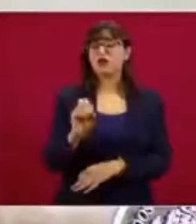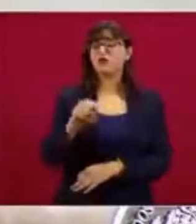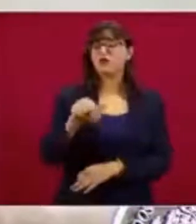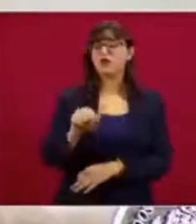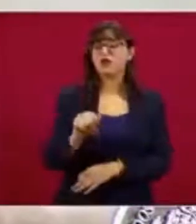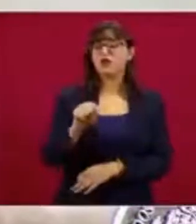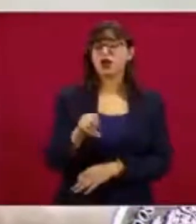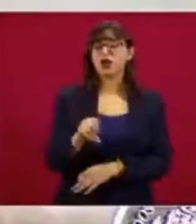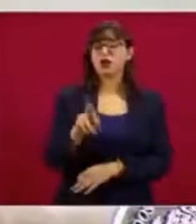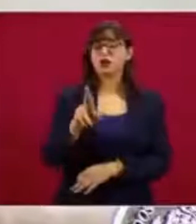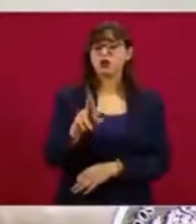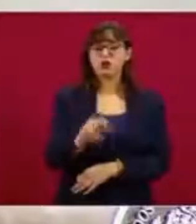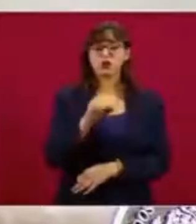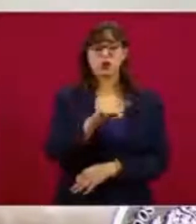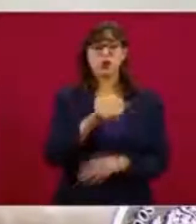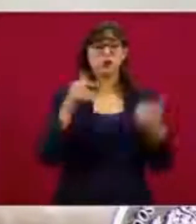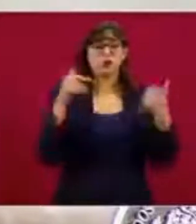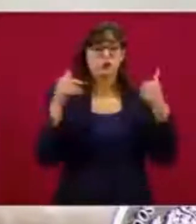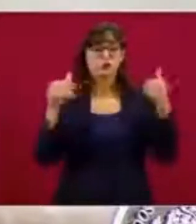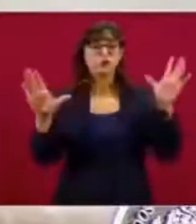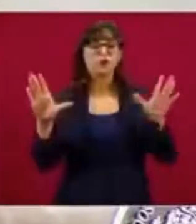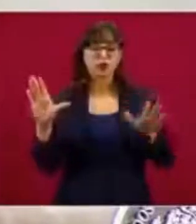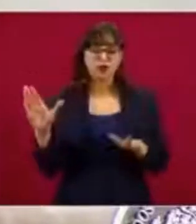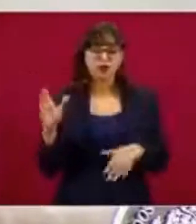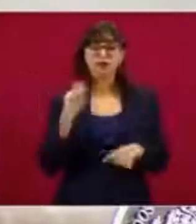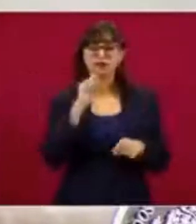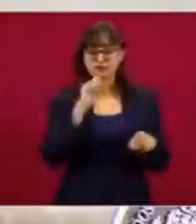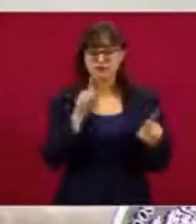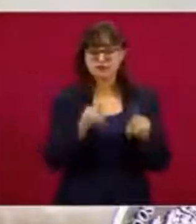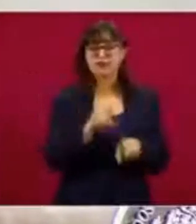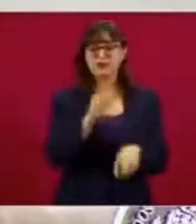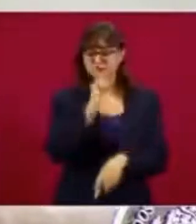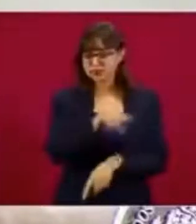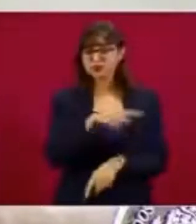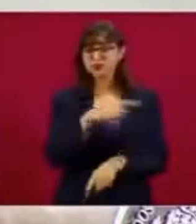que me llevó a ser secretario de Gobernación.